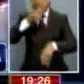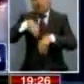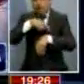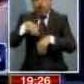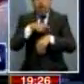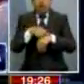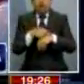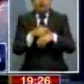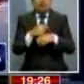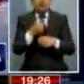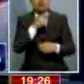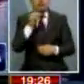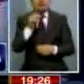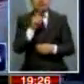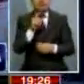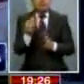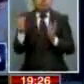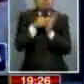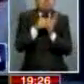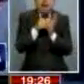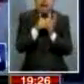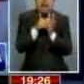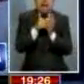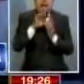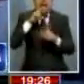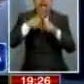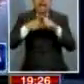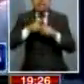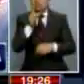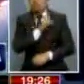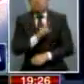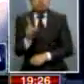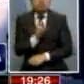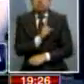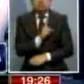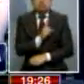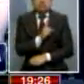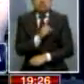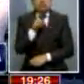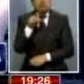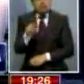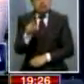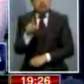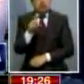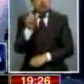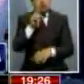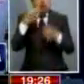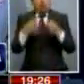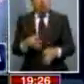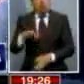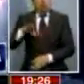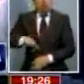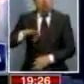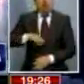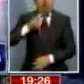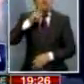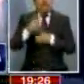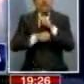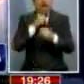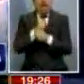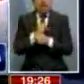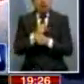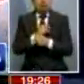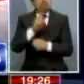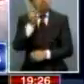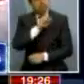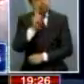sin una sola hora extraordinaria. Y cuando dicen que no es justo que se jubilen a los 20 años,